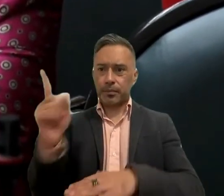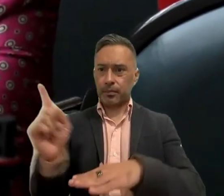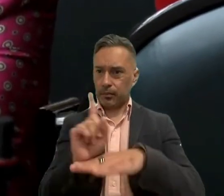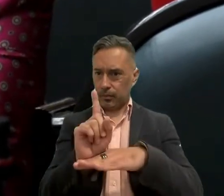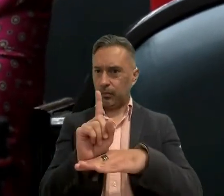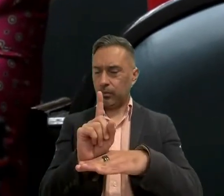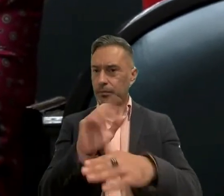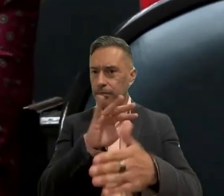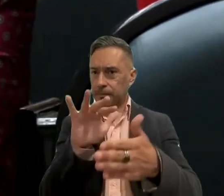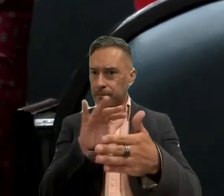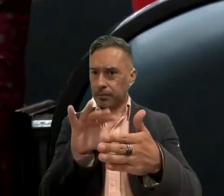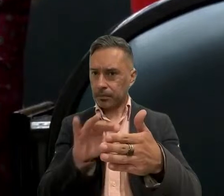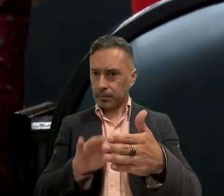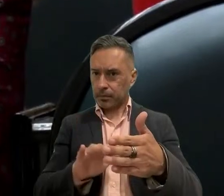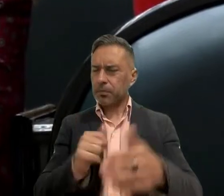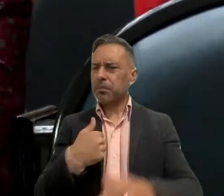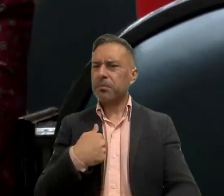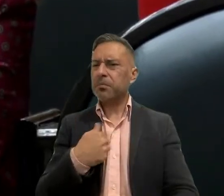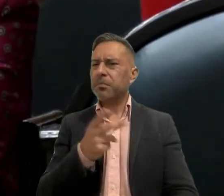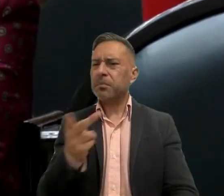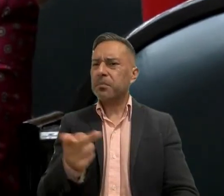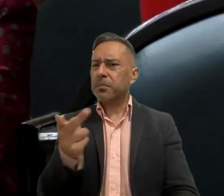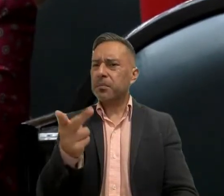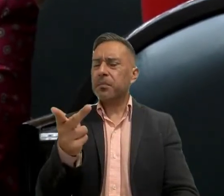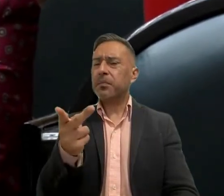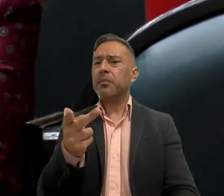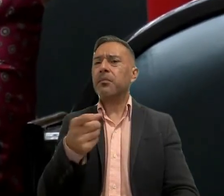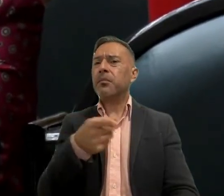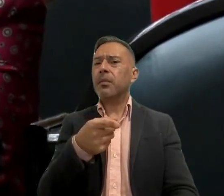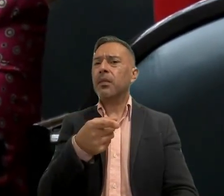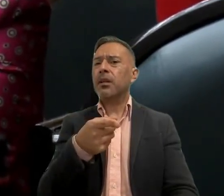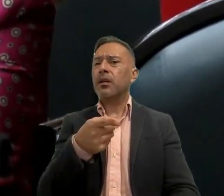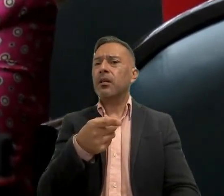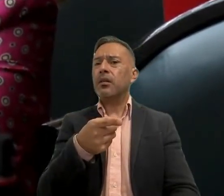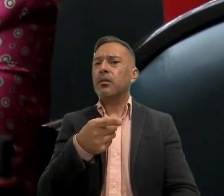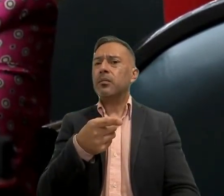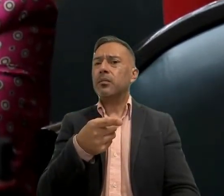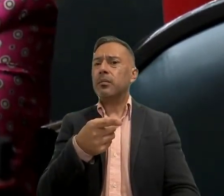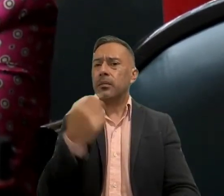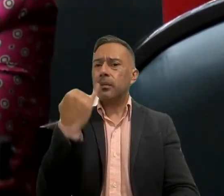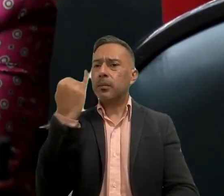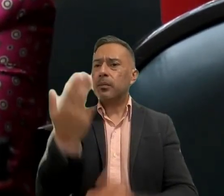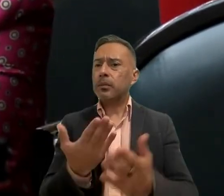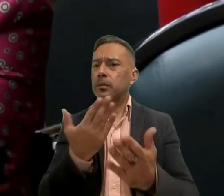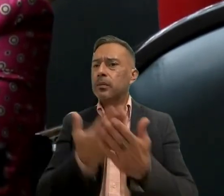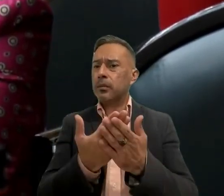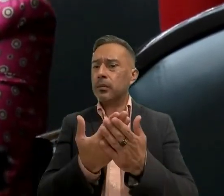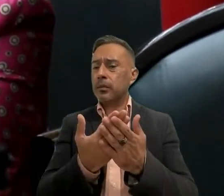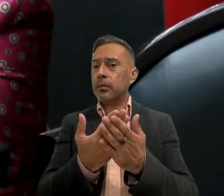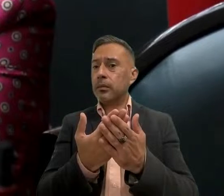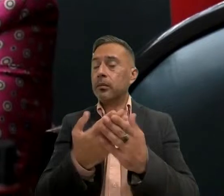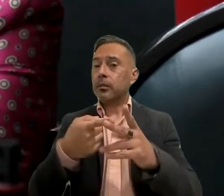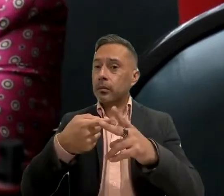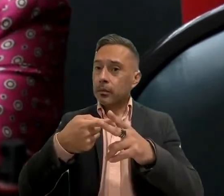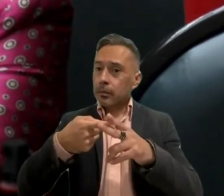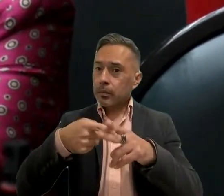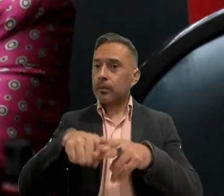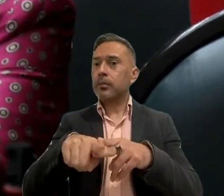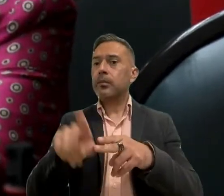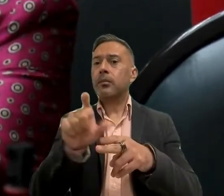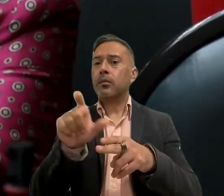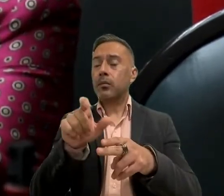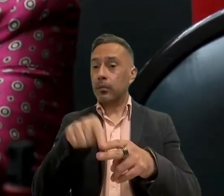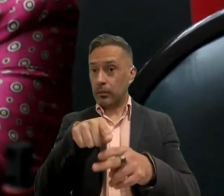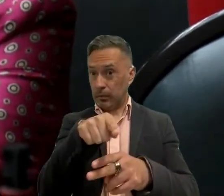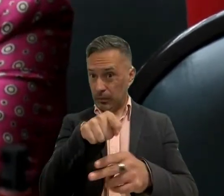lectura, que a partir de qué año surte efecto esta iniciativa. Porque en su discurso dice un año